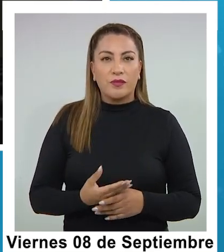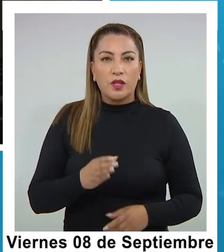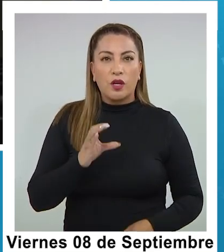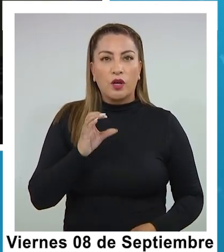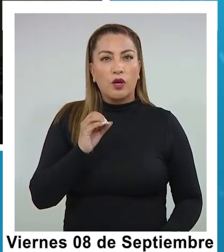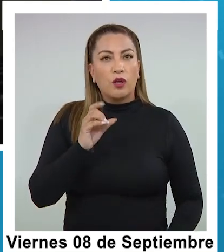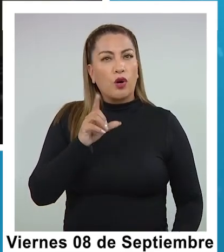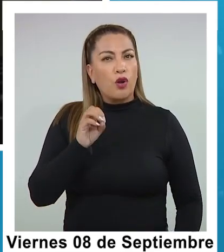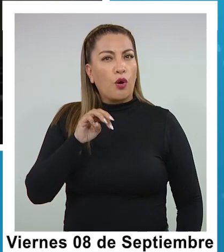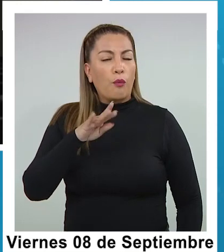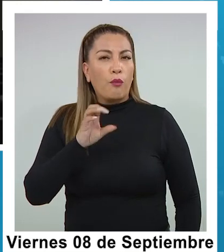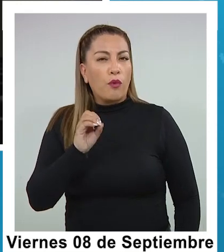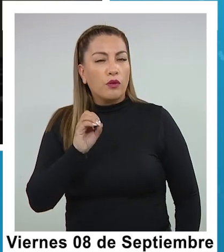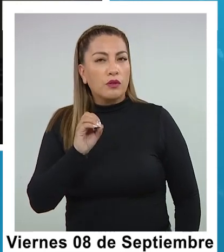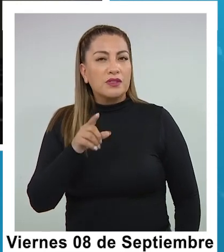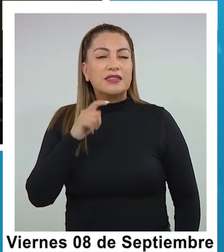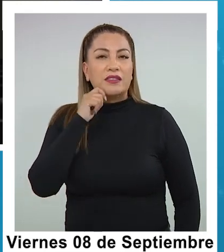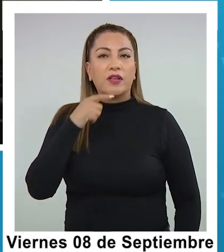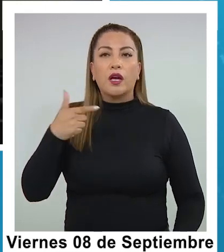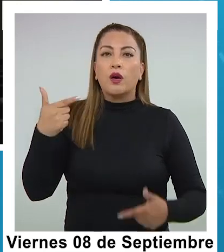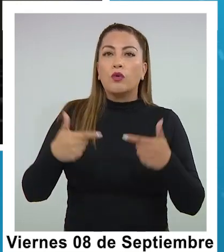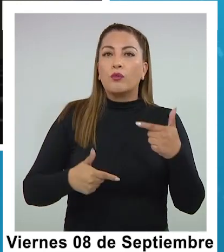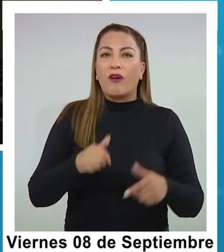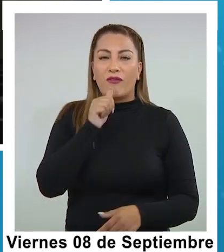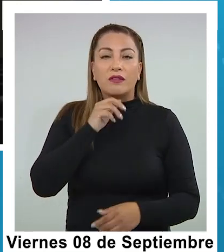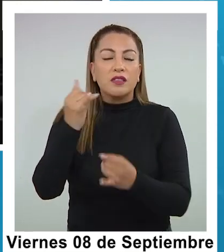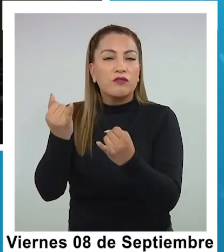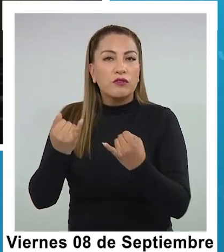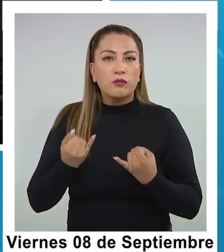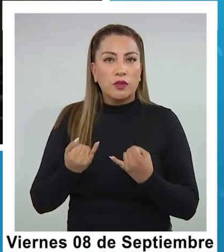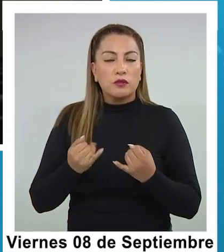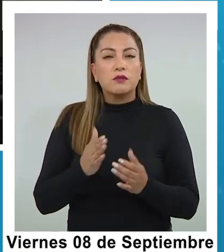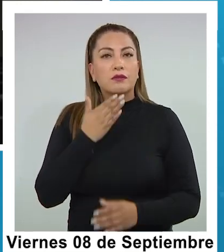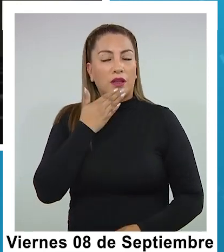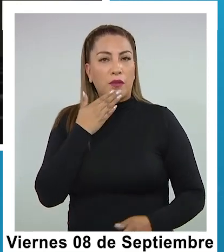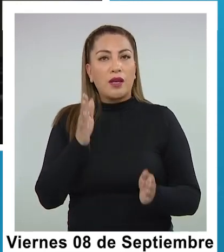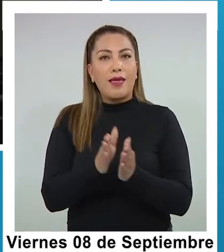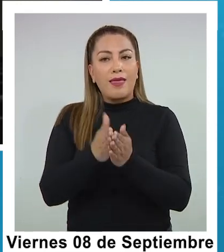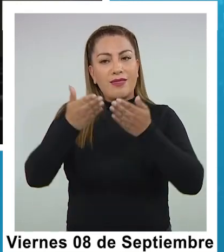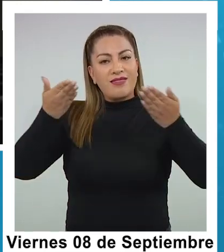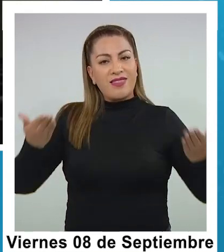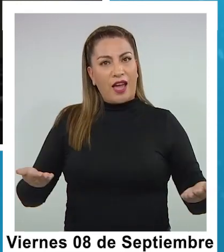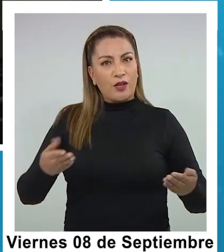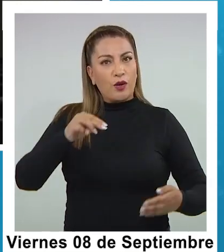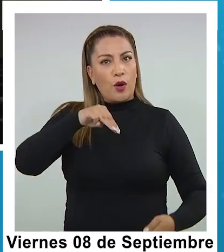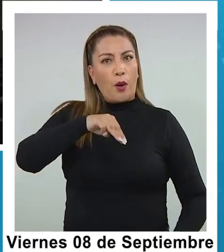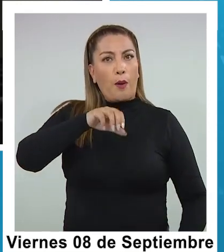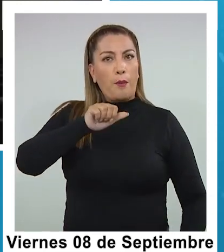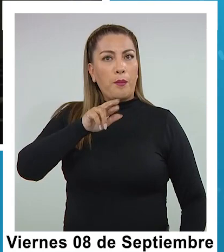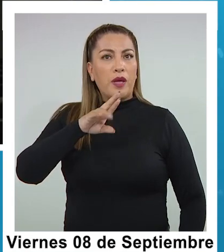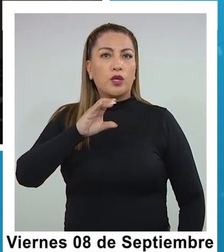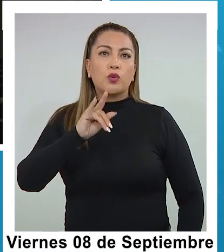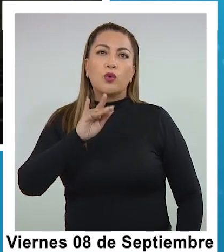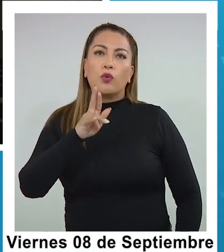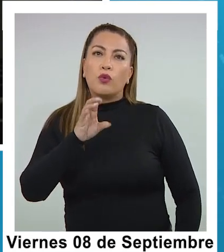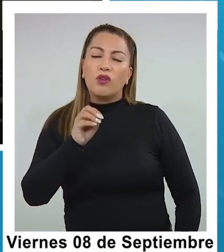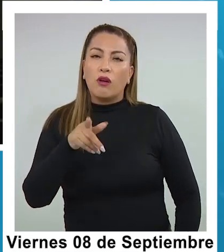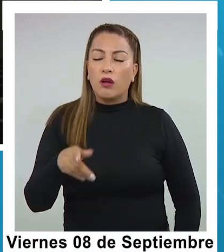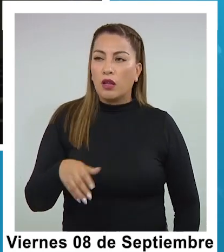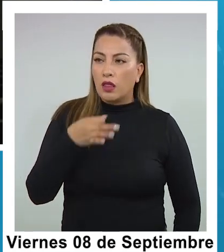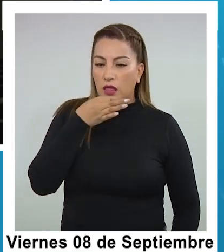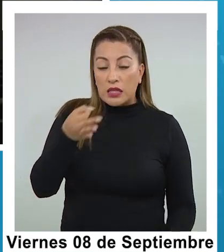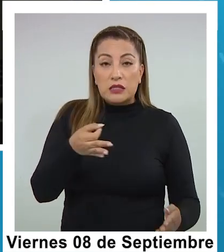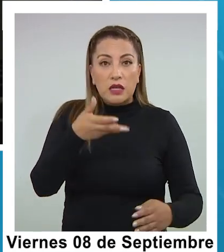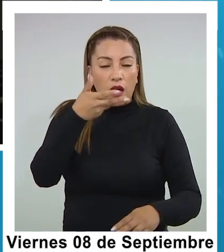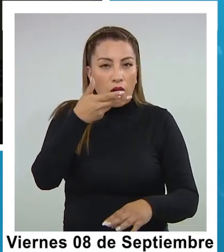Operación Colombo? Una política de desinformación. El Mercurio tuvo editoriales diciendo, ¿qué cosa? Diciendo,